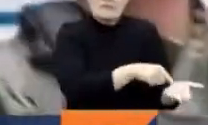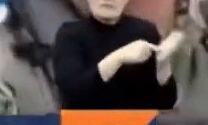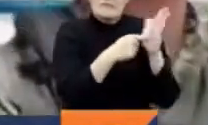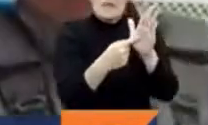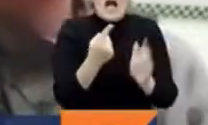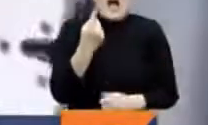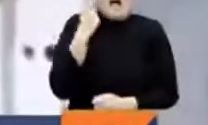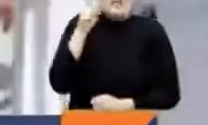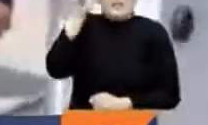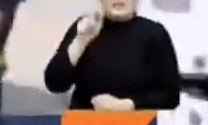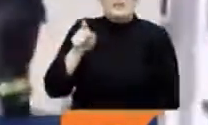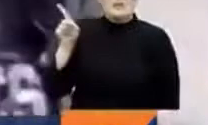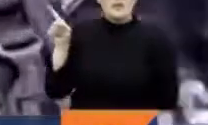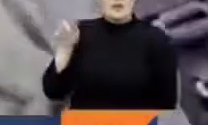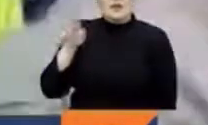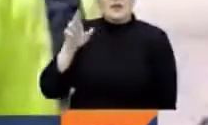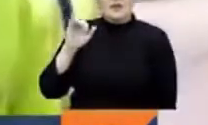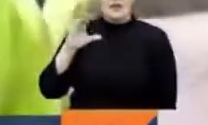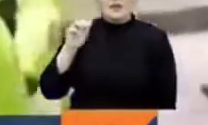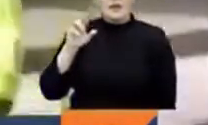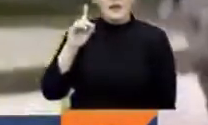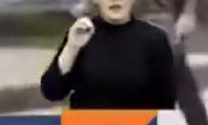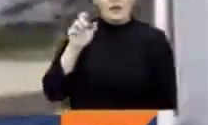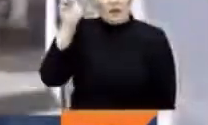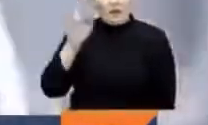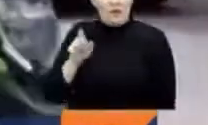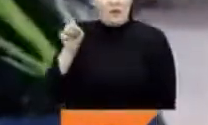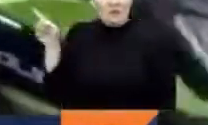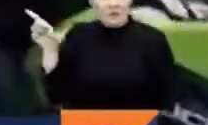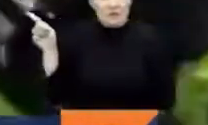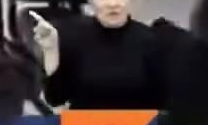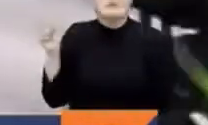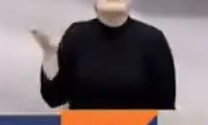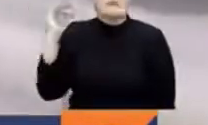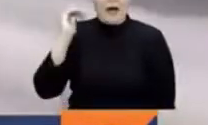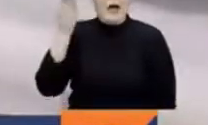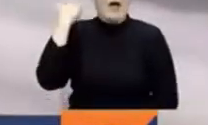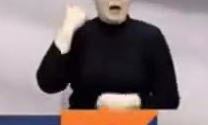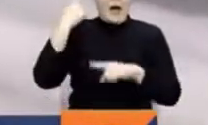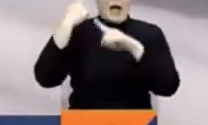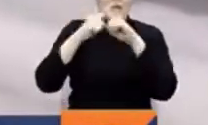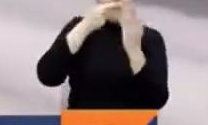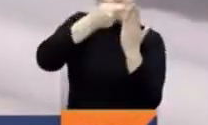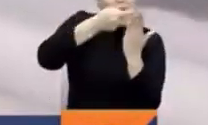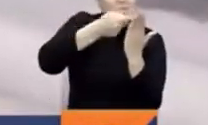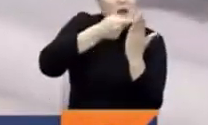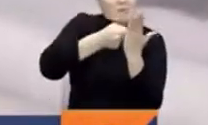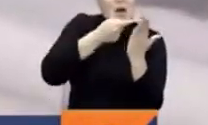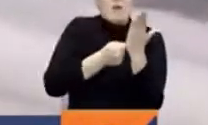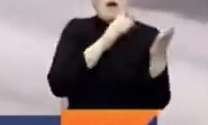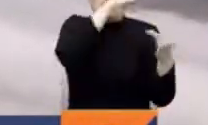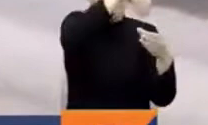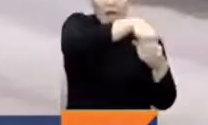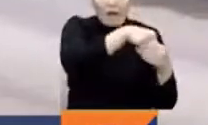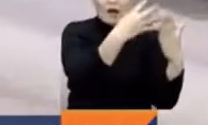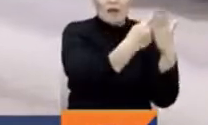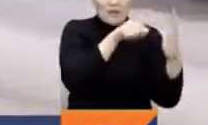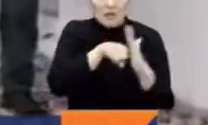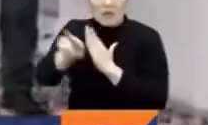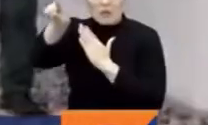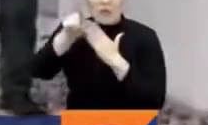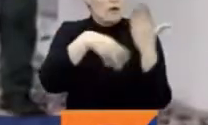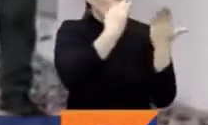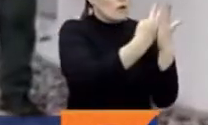en Barranquilla Ricardo Rodríguez Gutiérrez, alias El Menor, que en su prontuario tiene más de 20 anotaciones judiciales y se ha fugado 4 veces de la